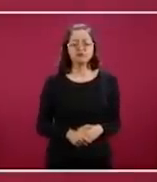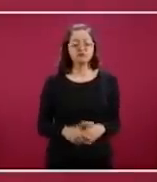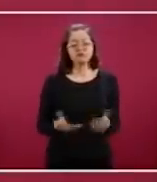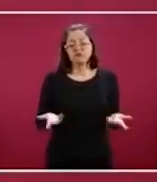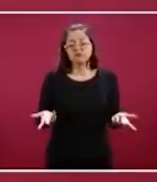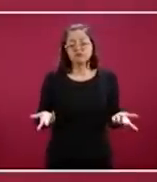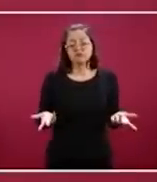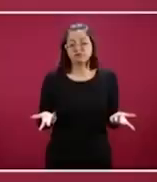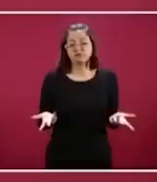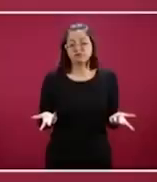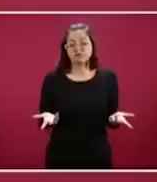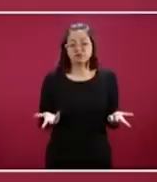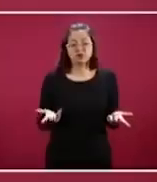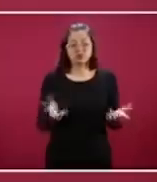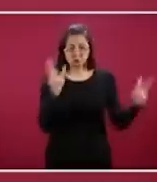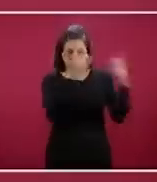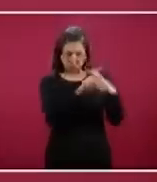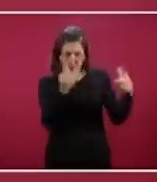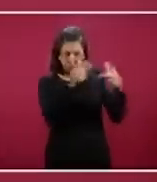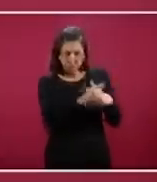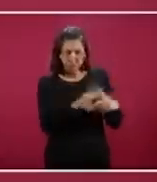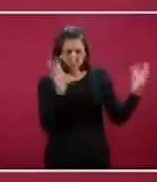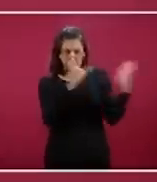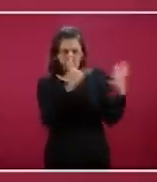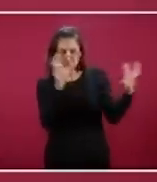Entonces, no va a haber pleito.